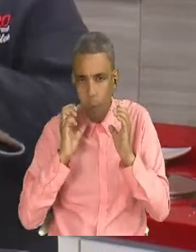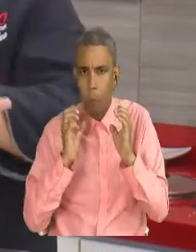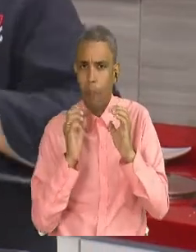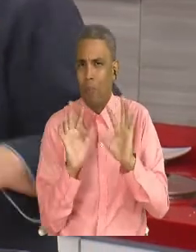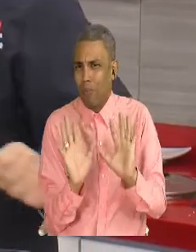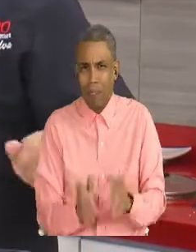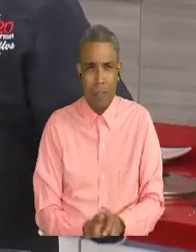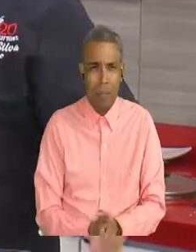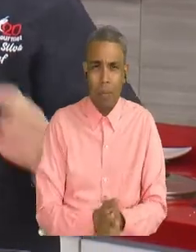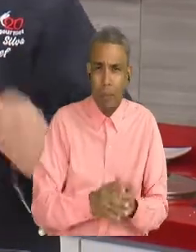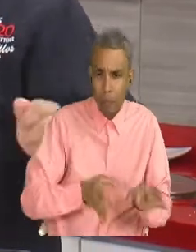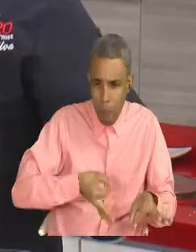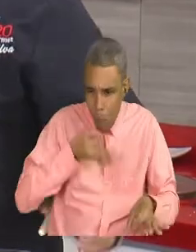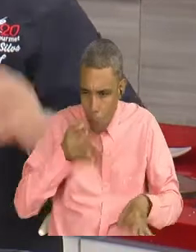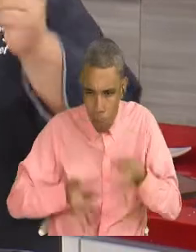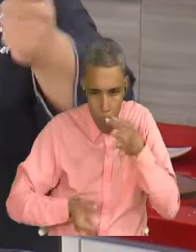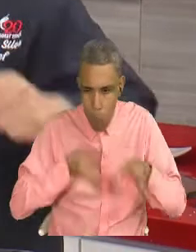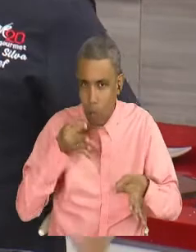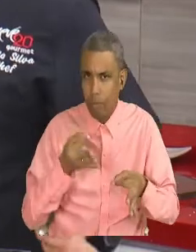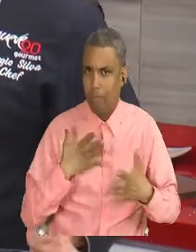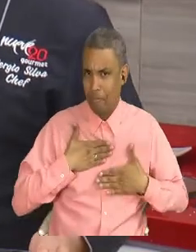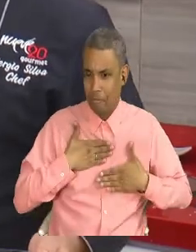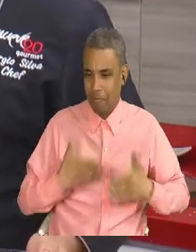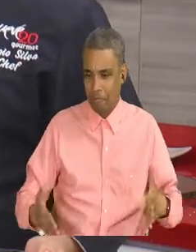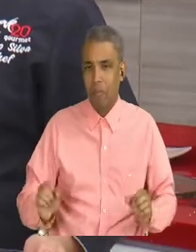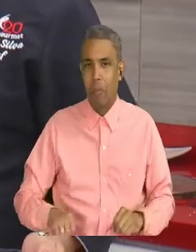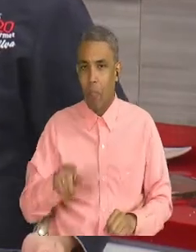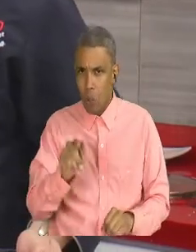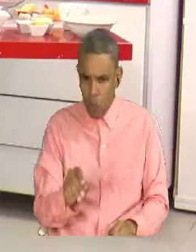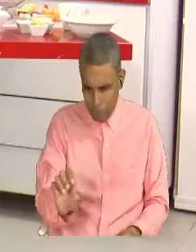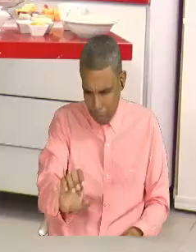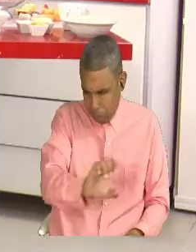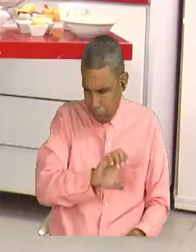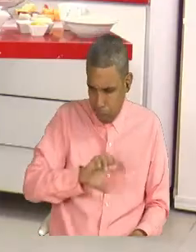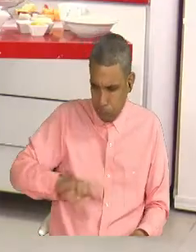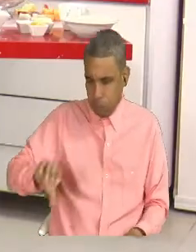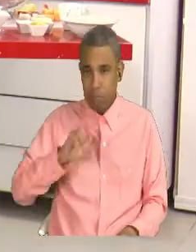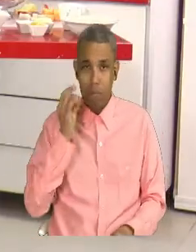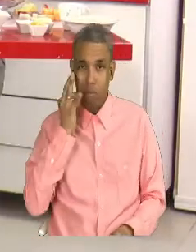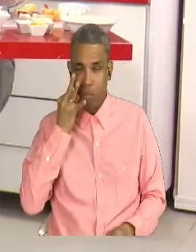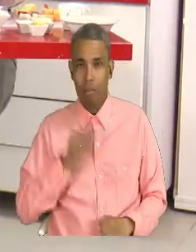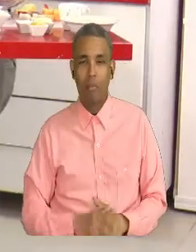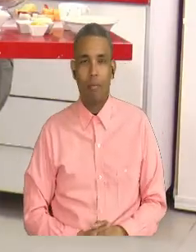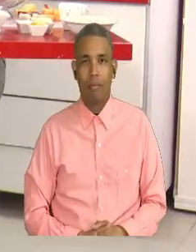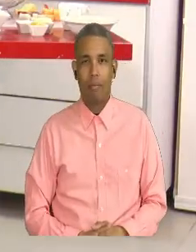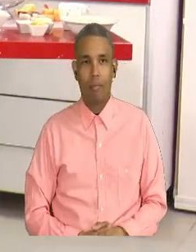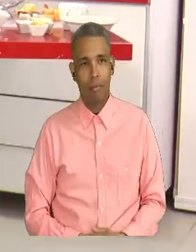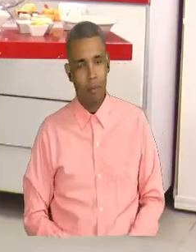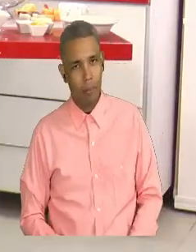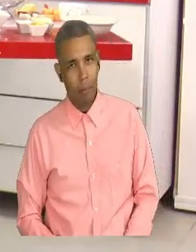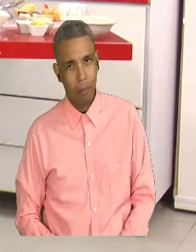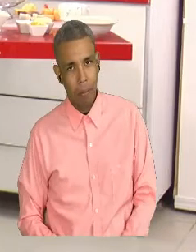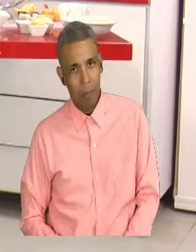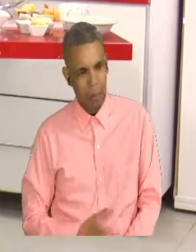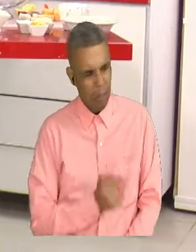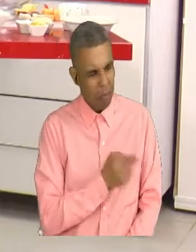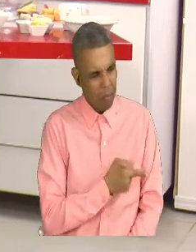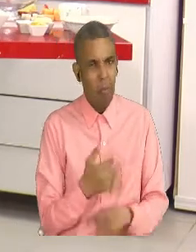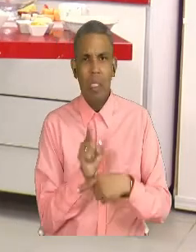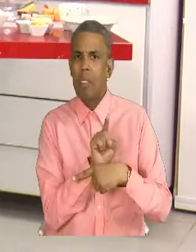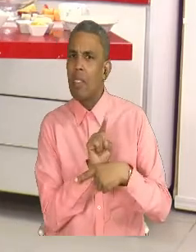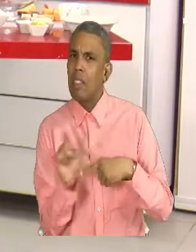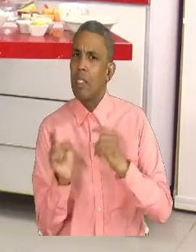que solo los tienen allá, en Zona Rápida, los tenemos, perdón. Oiga, pero a propósito, ¿cómo le fue con esas ventas en Semana Santa?